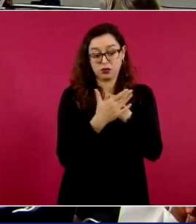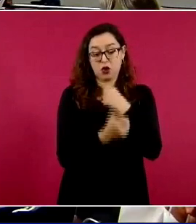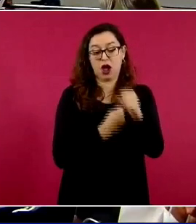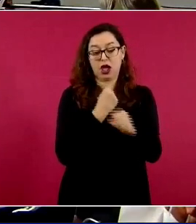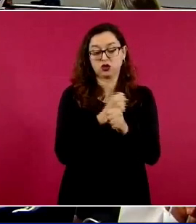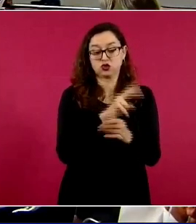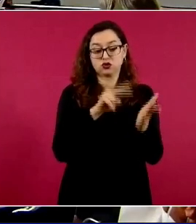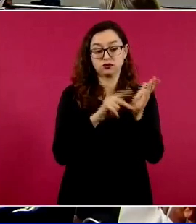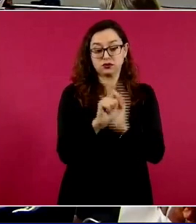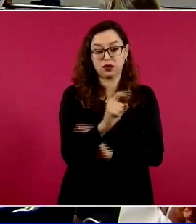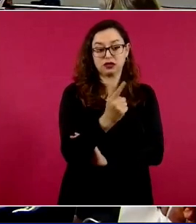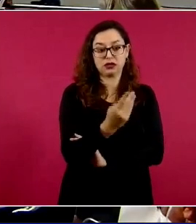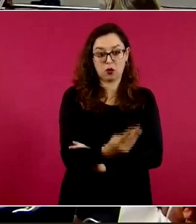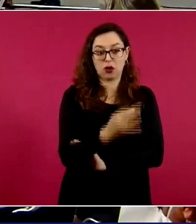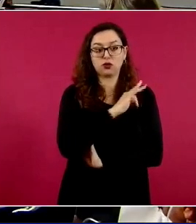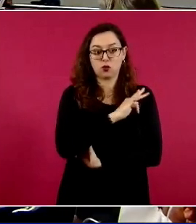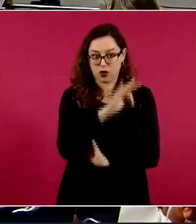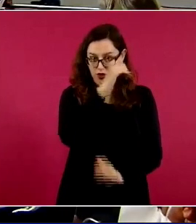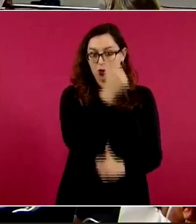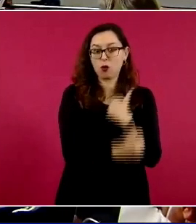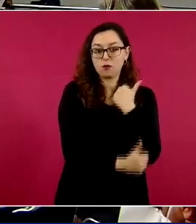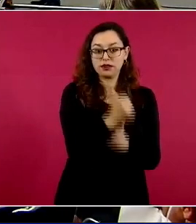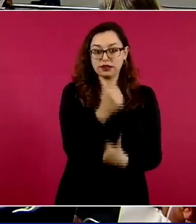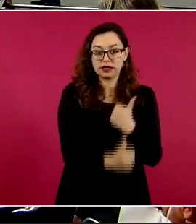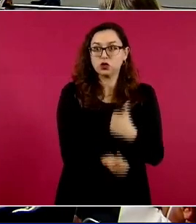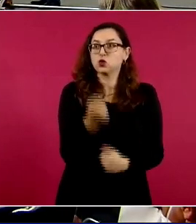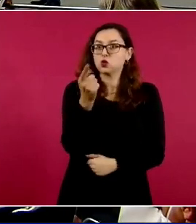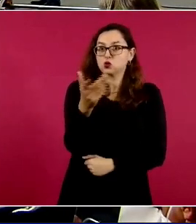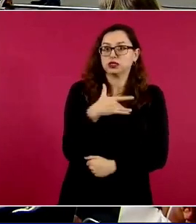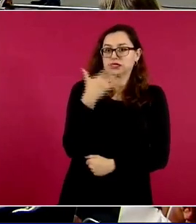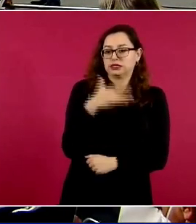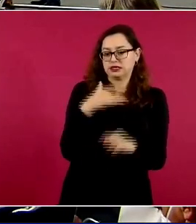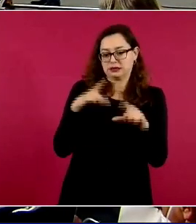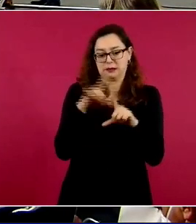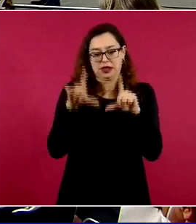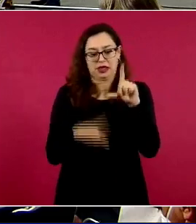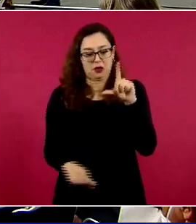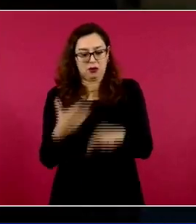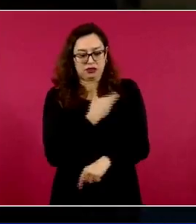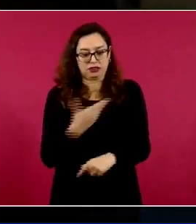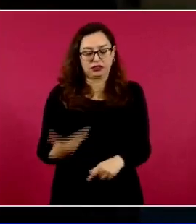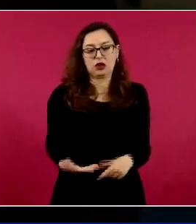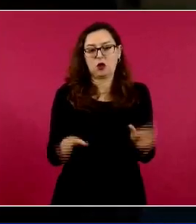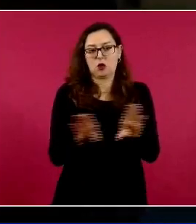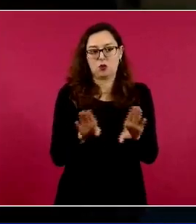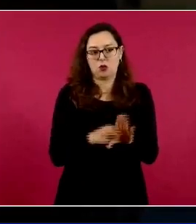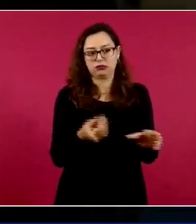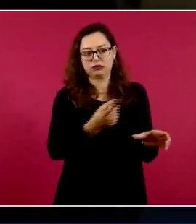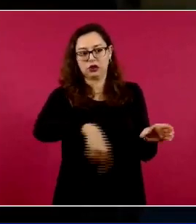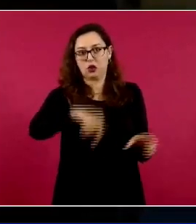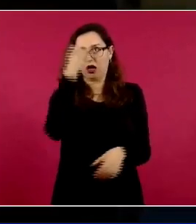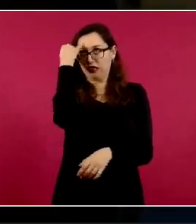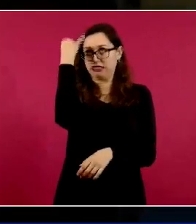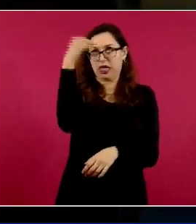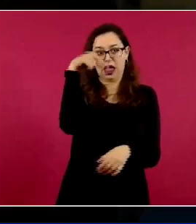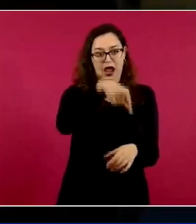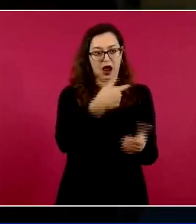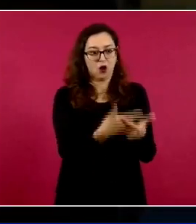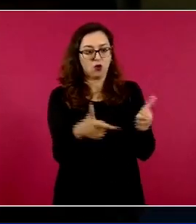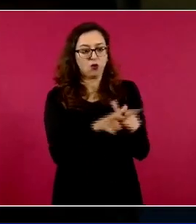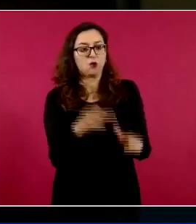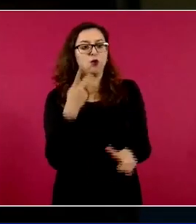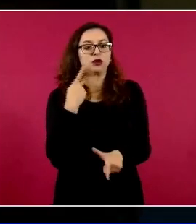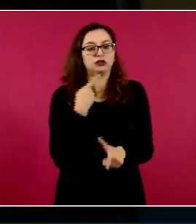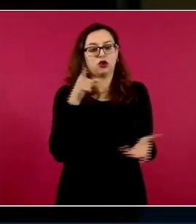una presencia importante. Yo preguntarle a usted como presidente del país si considera que este tipo de ideas que lleguen a un partido no